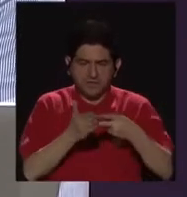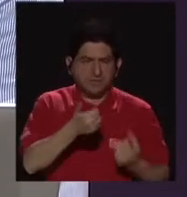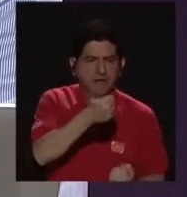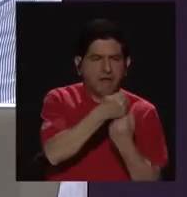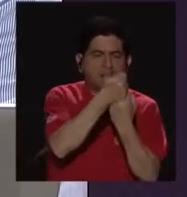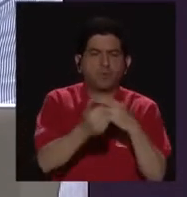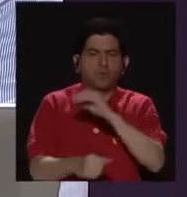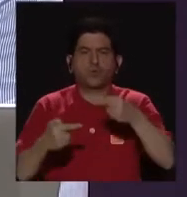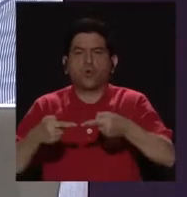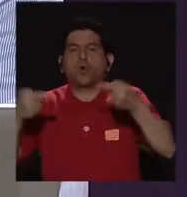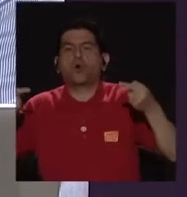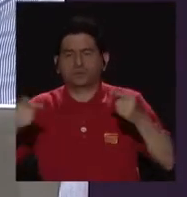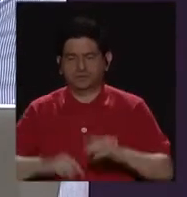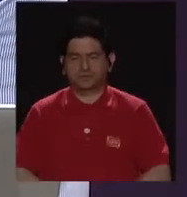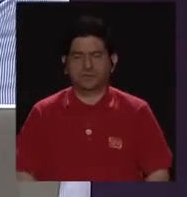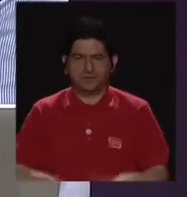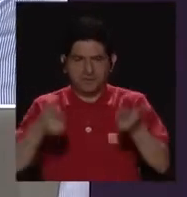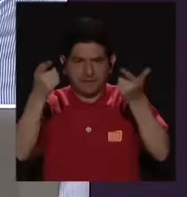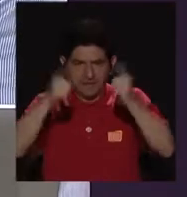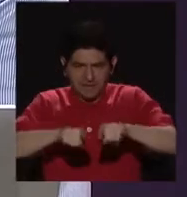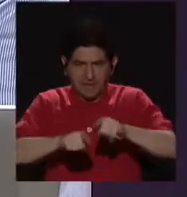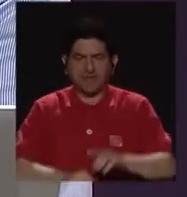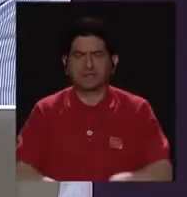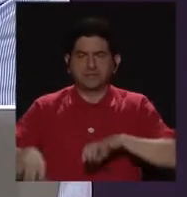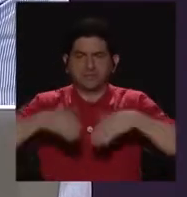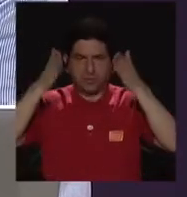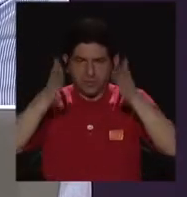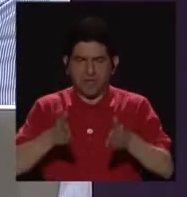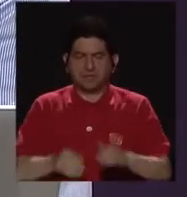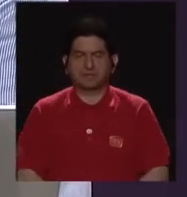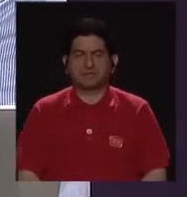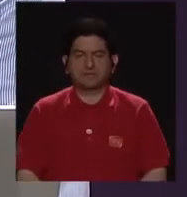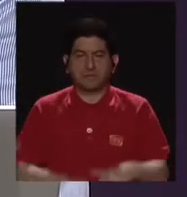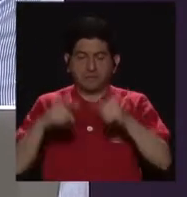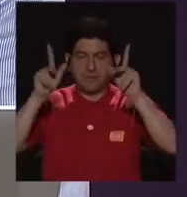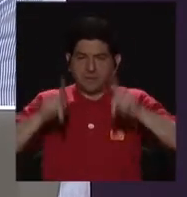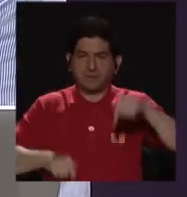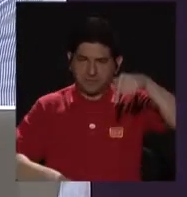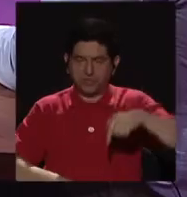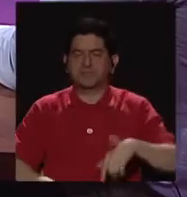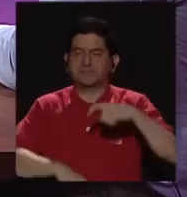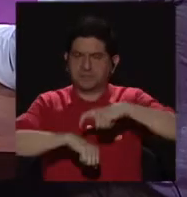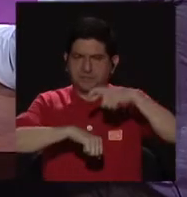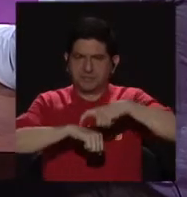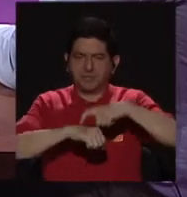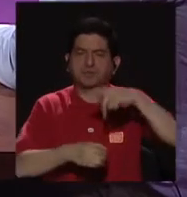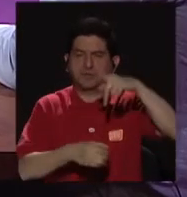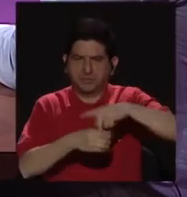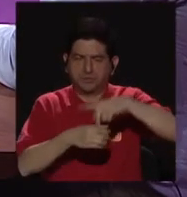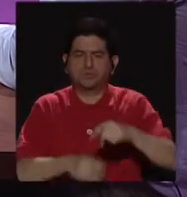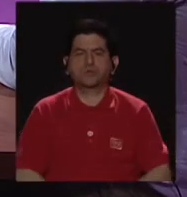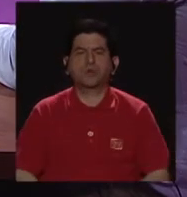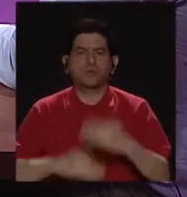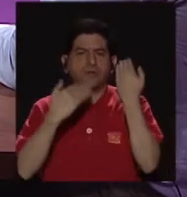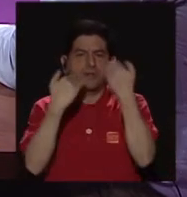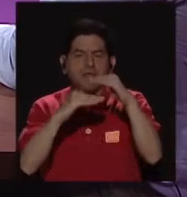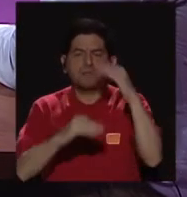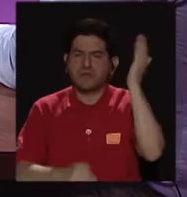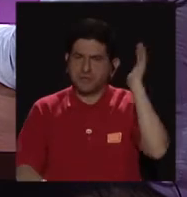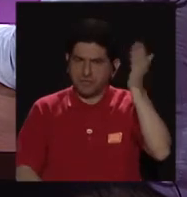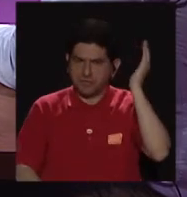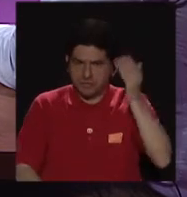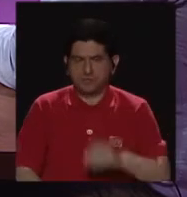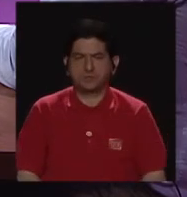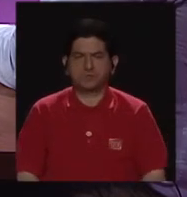o en contra en el caso hablar como activistas que es la mayoría de personas que nos acompañan hoy los límites posibles del discurso